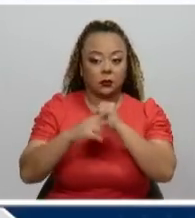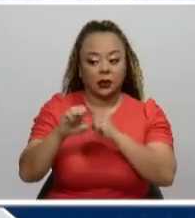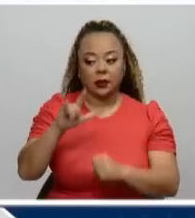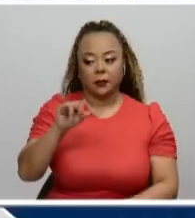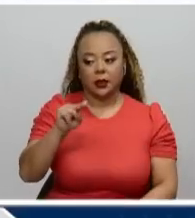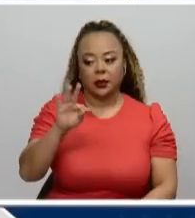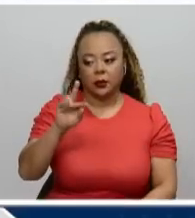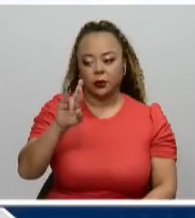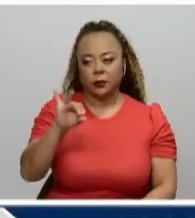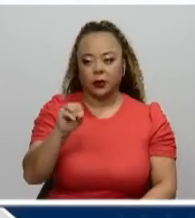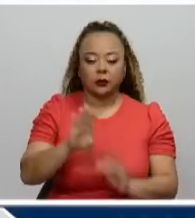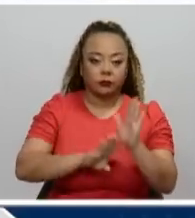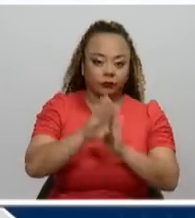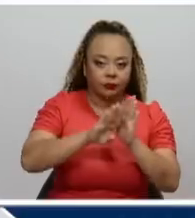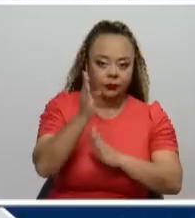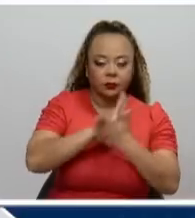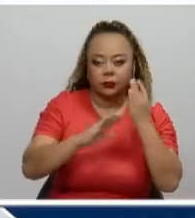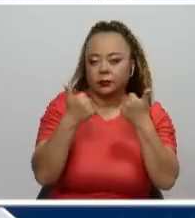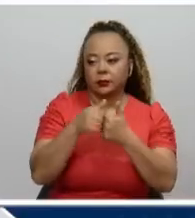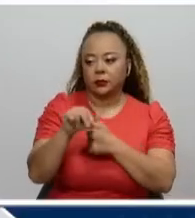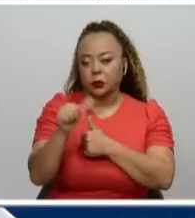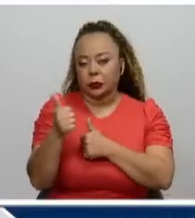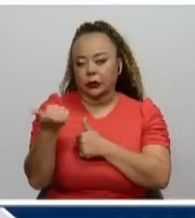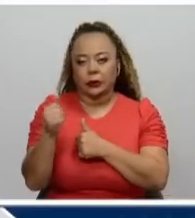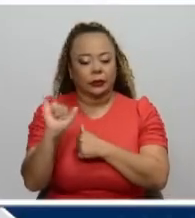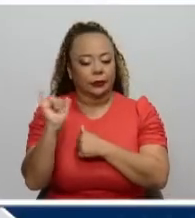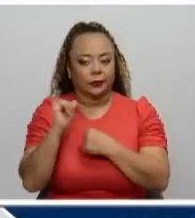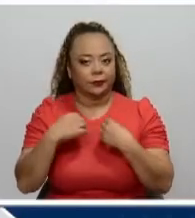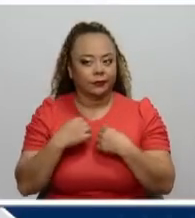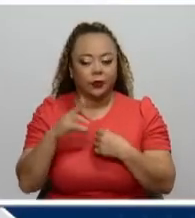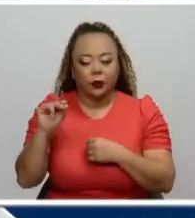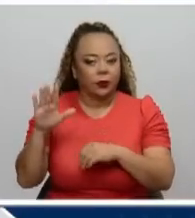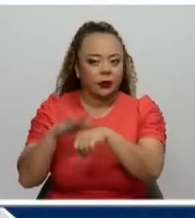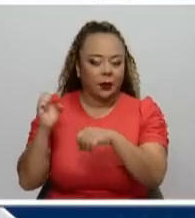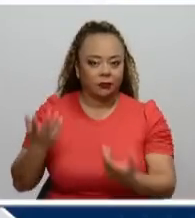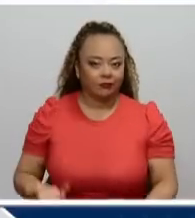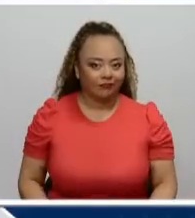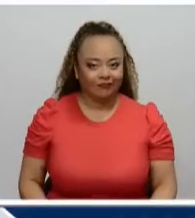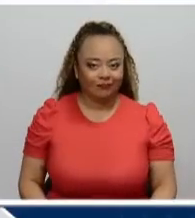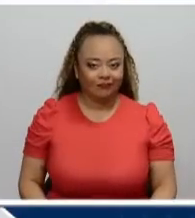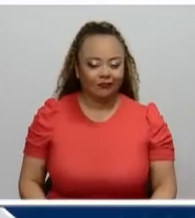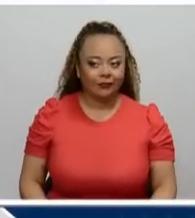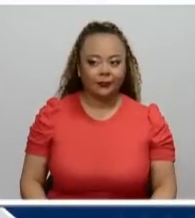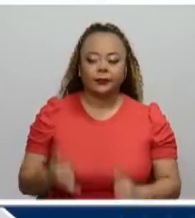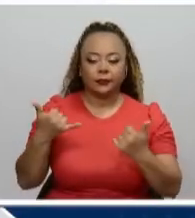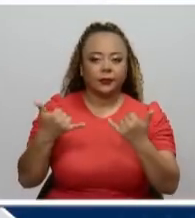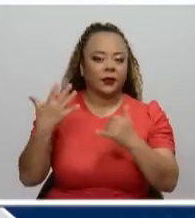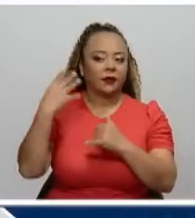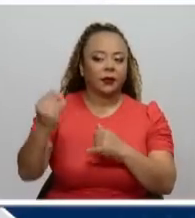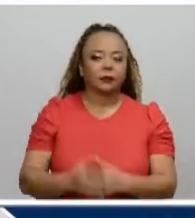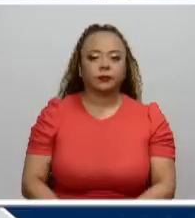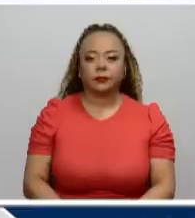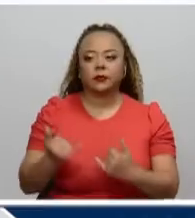volábamos bueno volamos algunos partidos otros lo sacamos a punta camiseta ya no lo llamaban y ahí estuvo ya estuvo estuvo